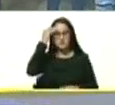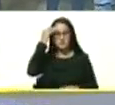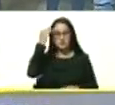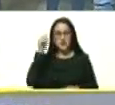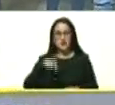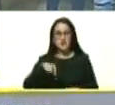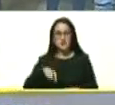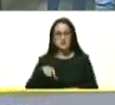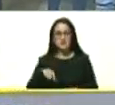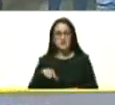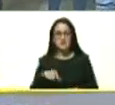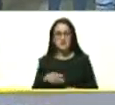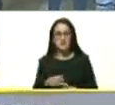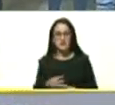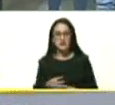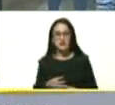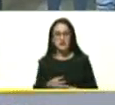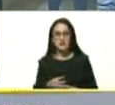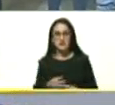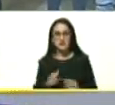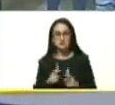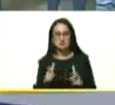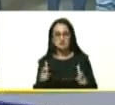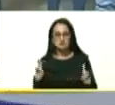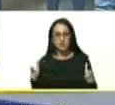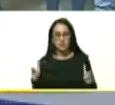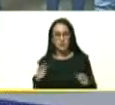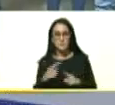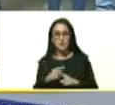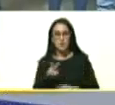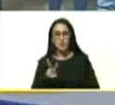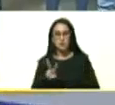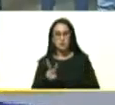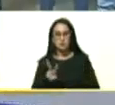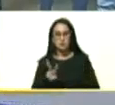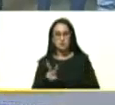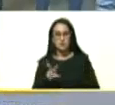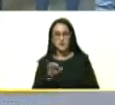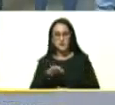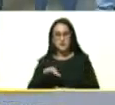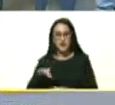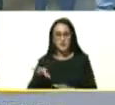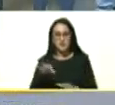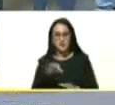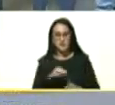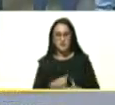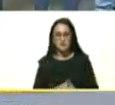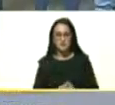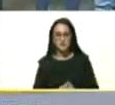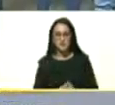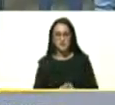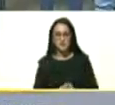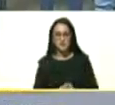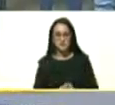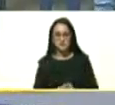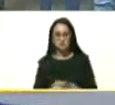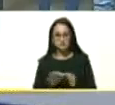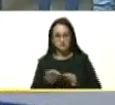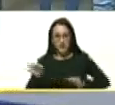necesidad de multiplicar por dos la siembra, las